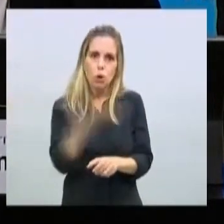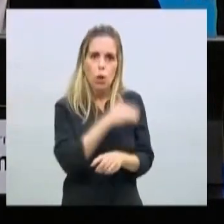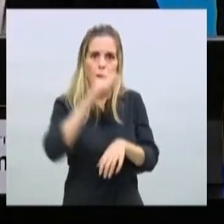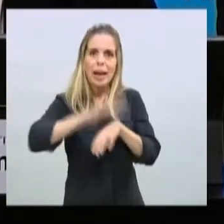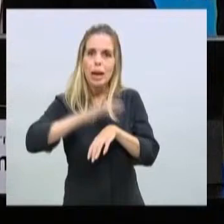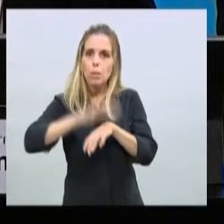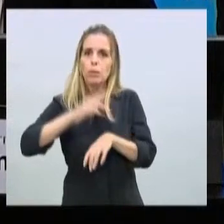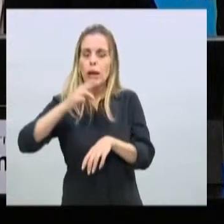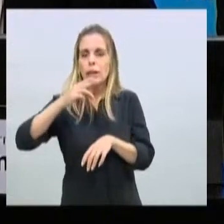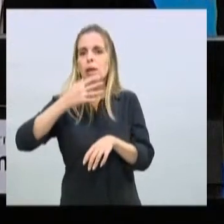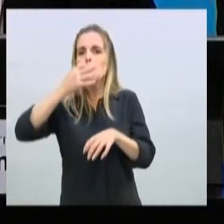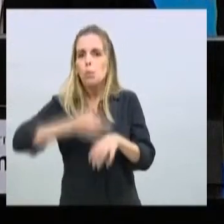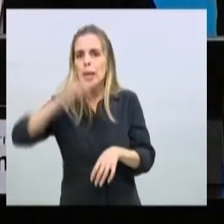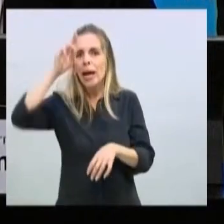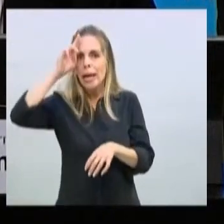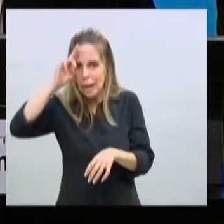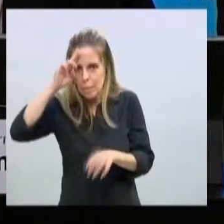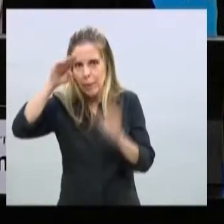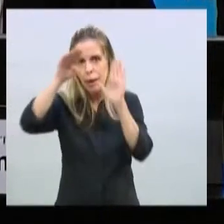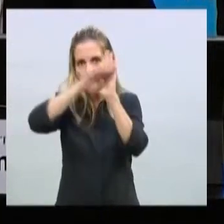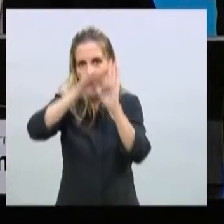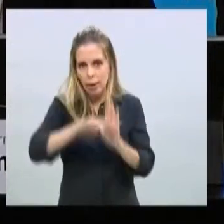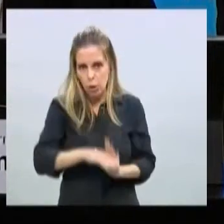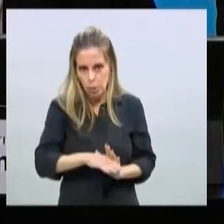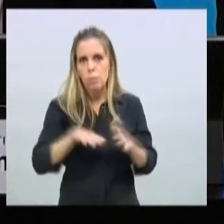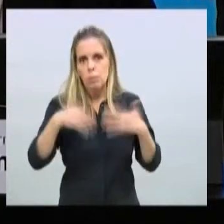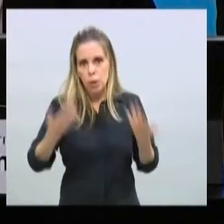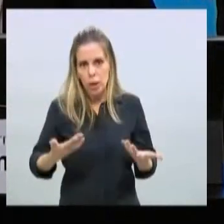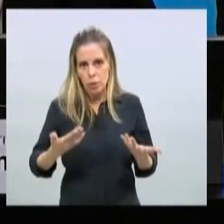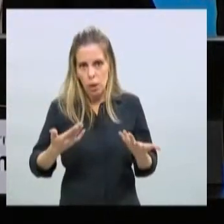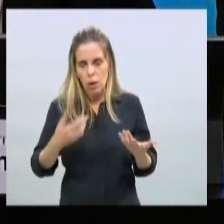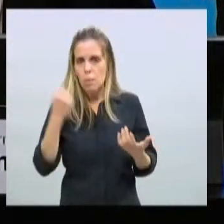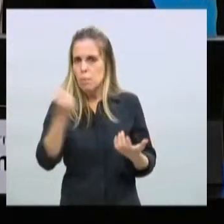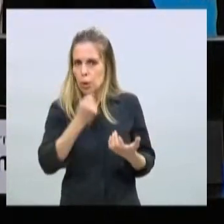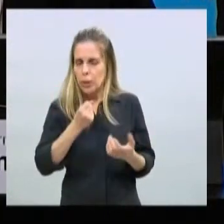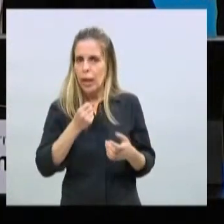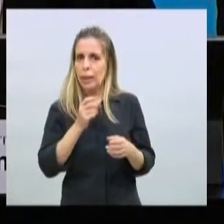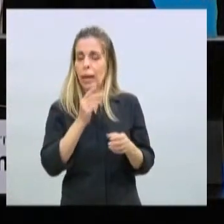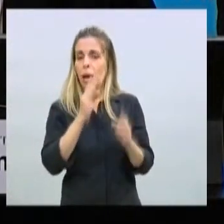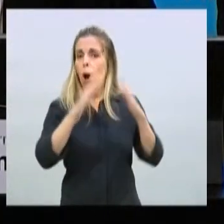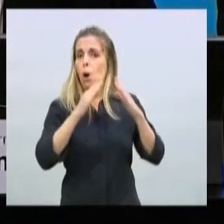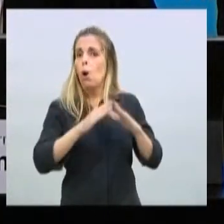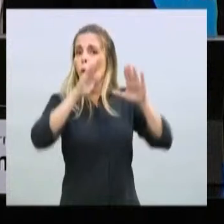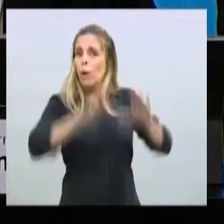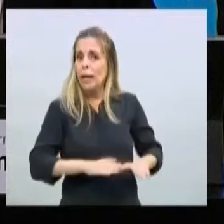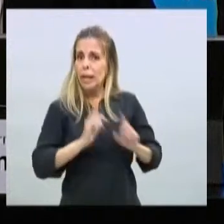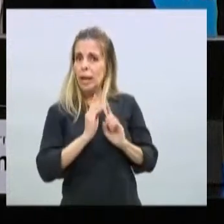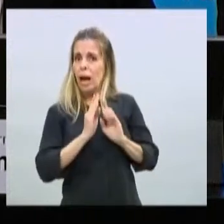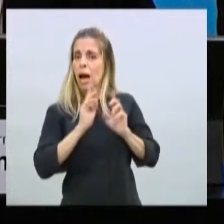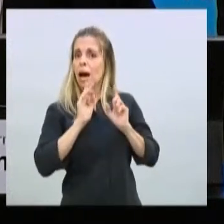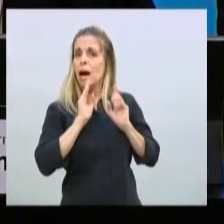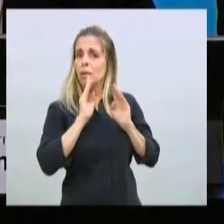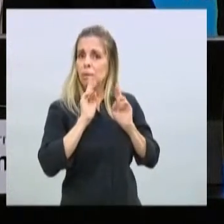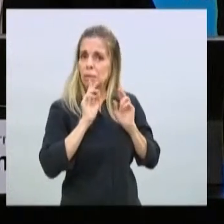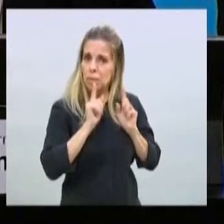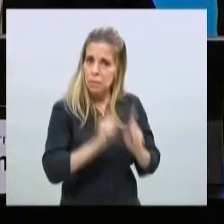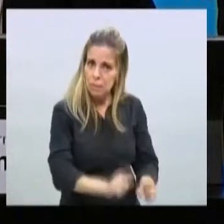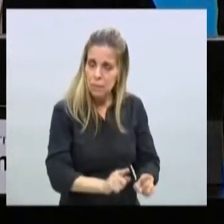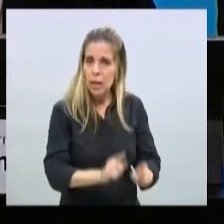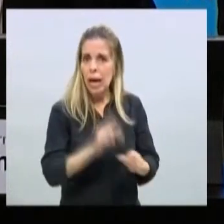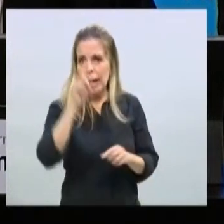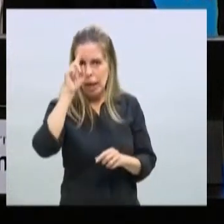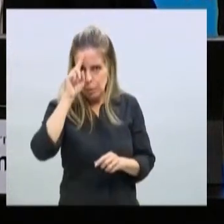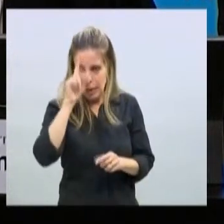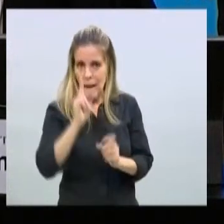que podemos sumar algunas otras actividades siempre en el marco de la cuarentena y el distanciamiento, pero insisto, vamos a evaluar